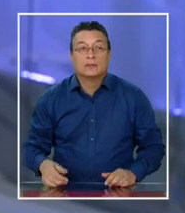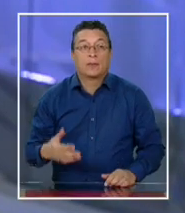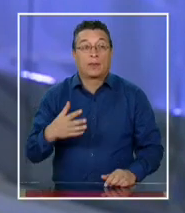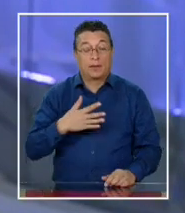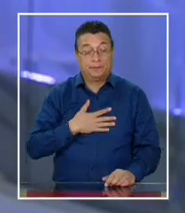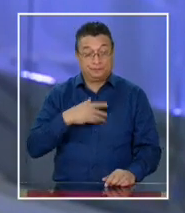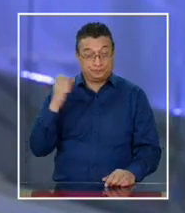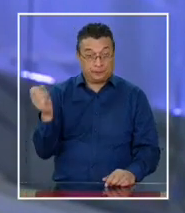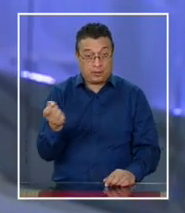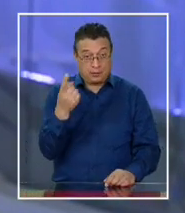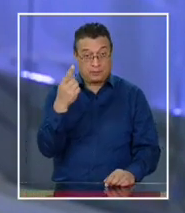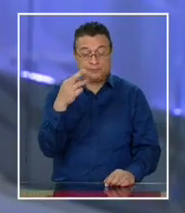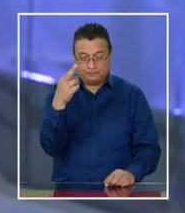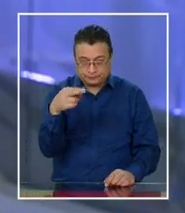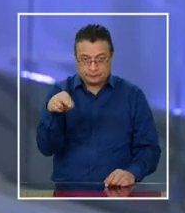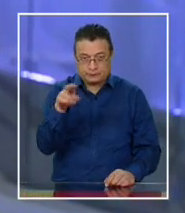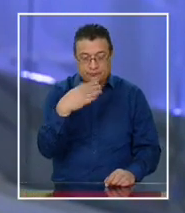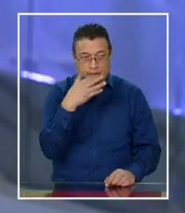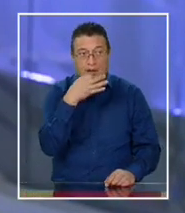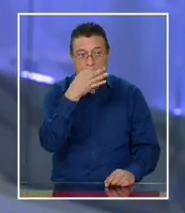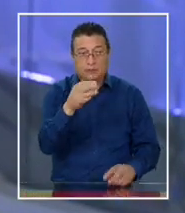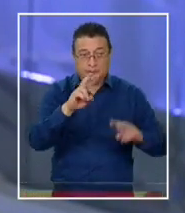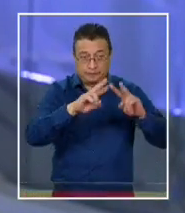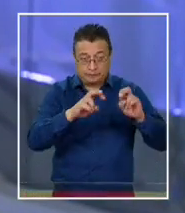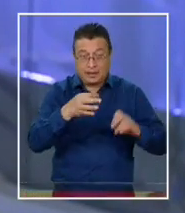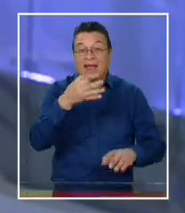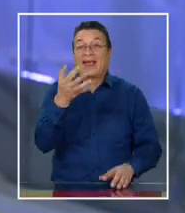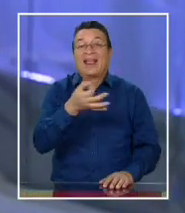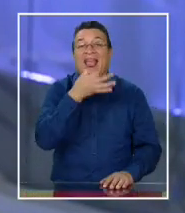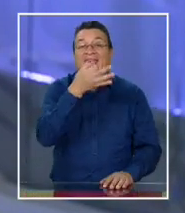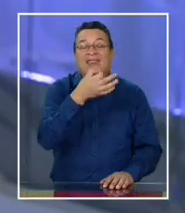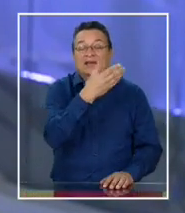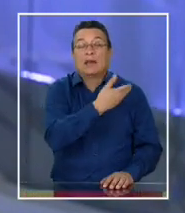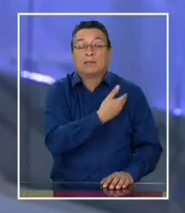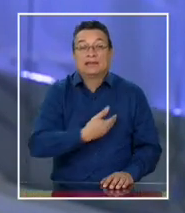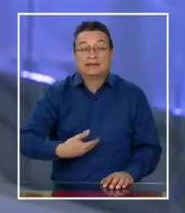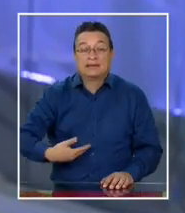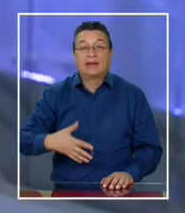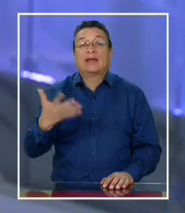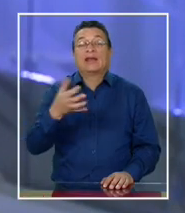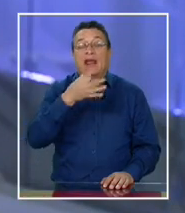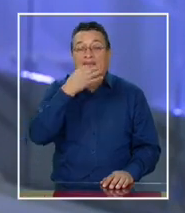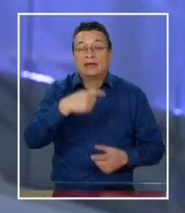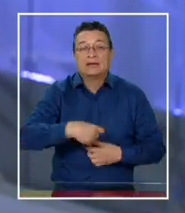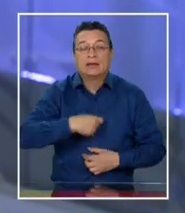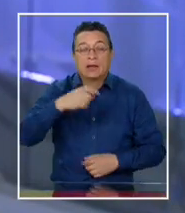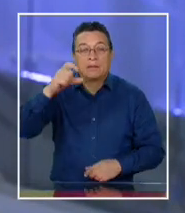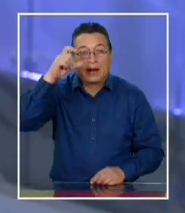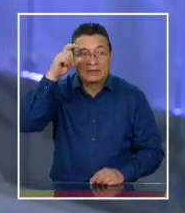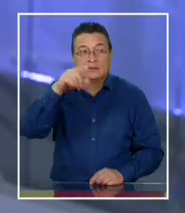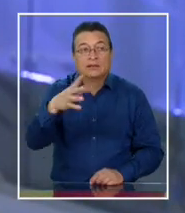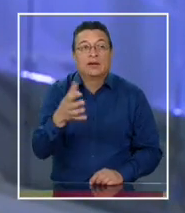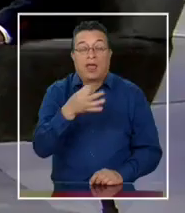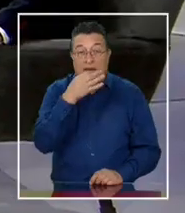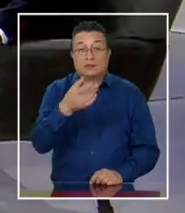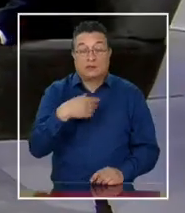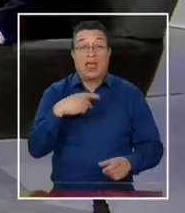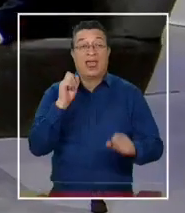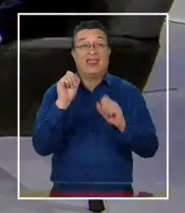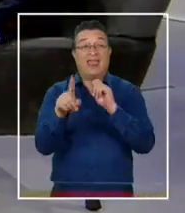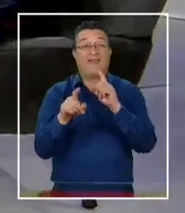invito a revisar las declaraciones del presidente de la República del ministro Marcel y ganan los